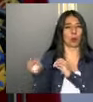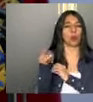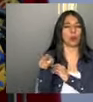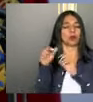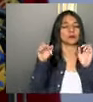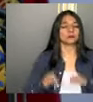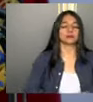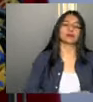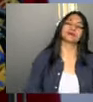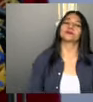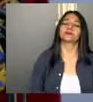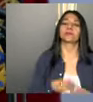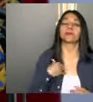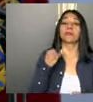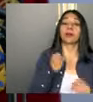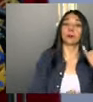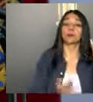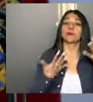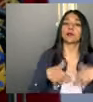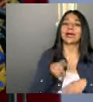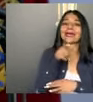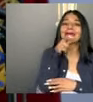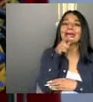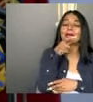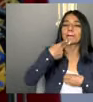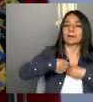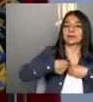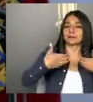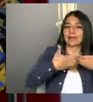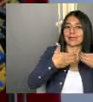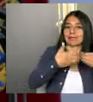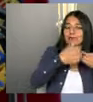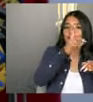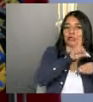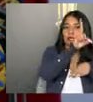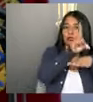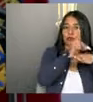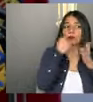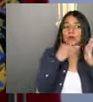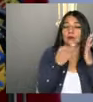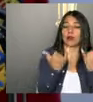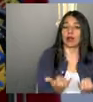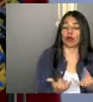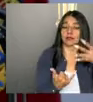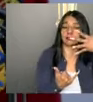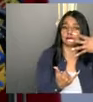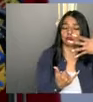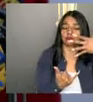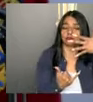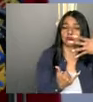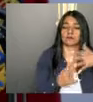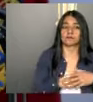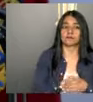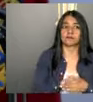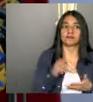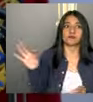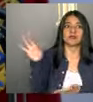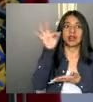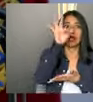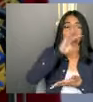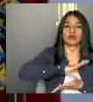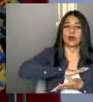futuro. Finalmente, ¿quiénes integrarían los directorios? Mire, en este momento se integran por 5 miembros. Está el delegado del